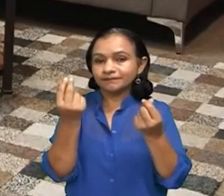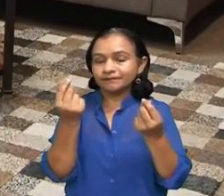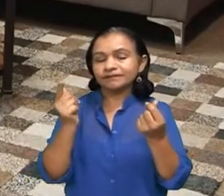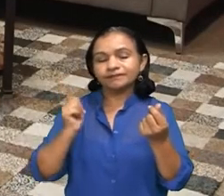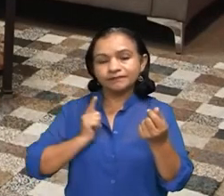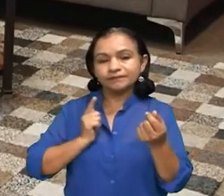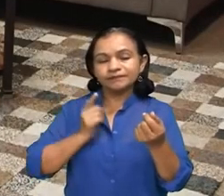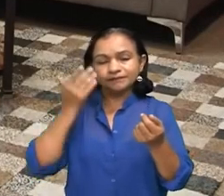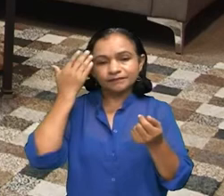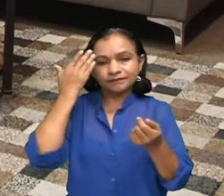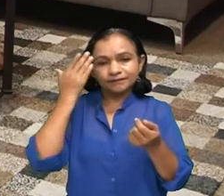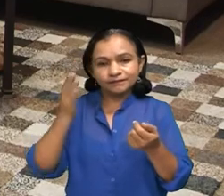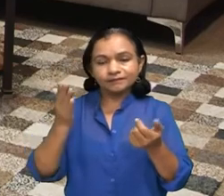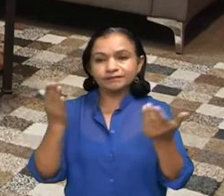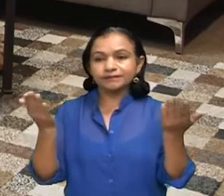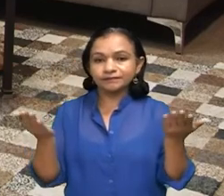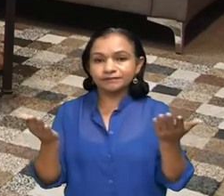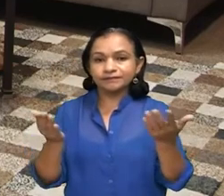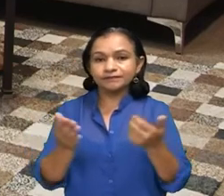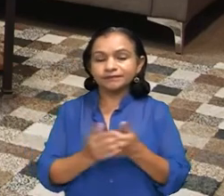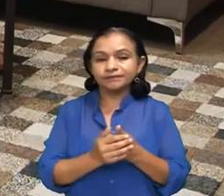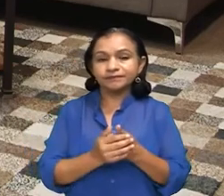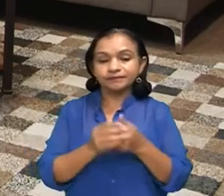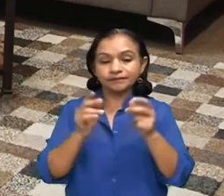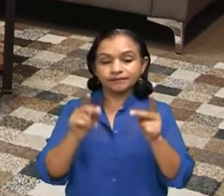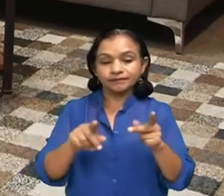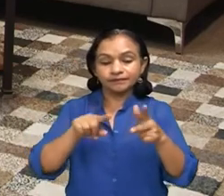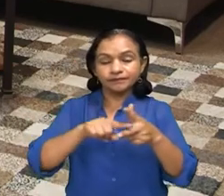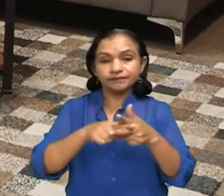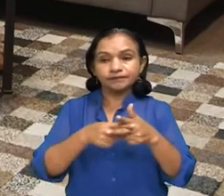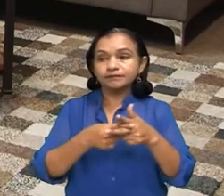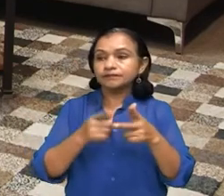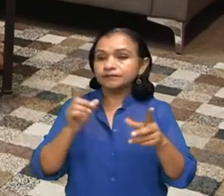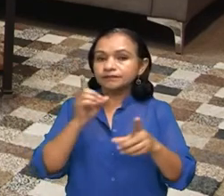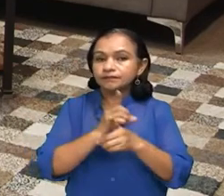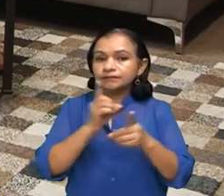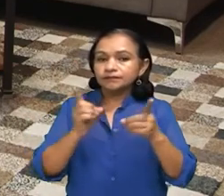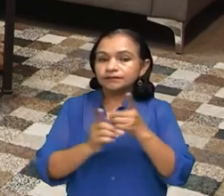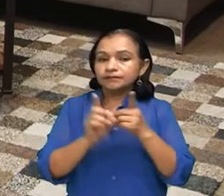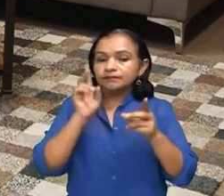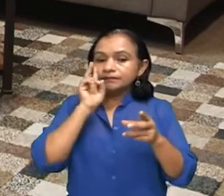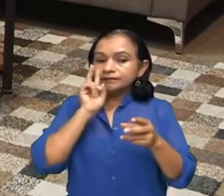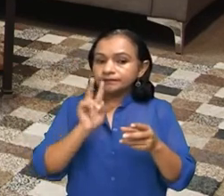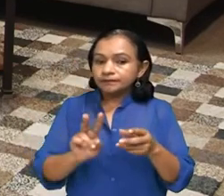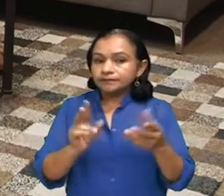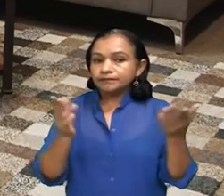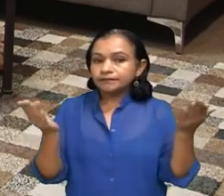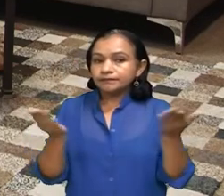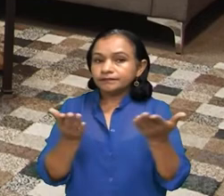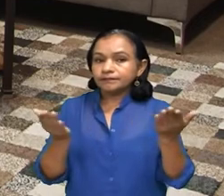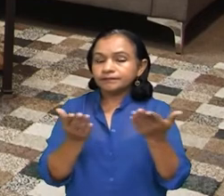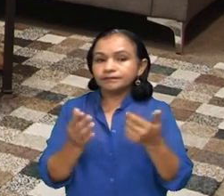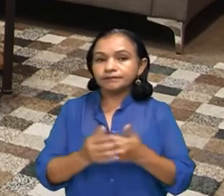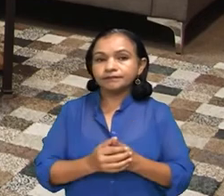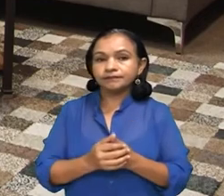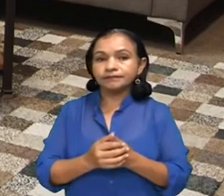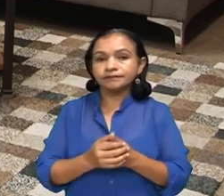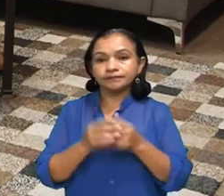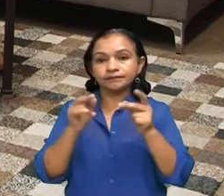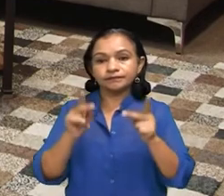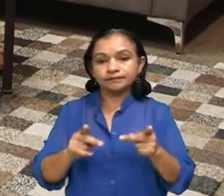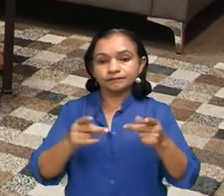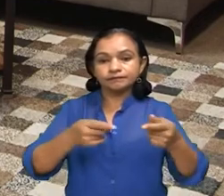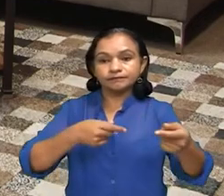que saber, ¿verdad?, de que el emprendimiento tiene que ir valorándose. Cuando él va produciendo